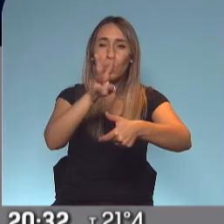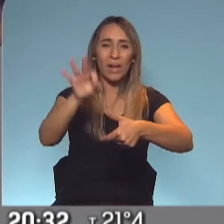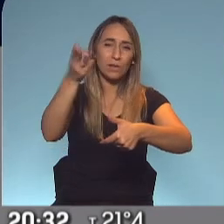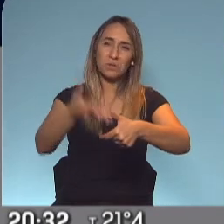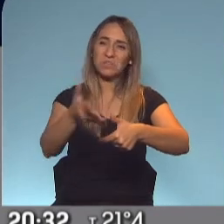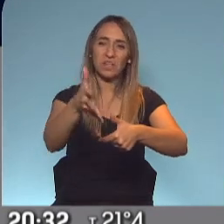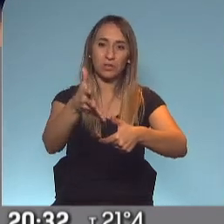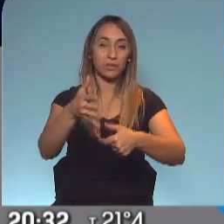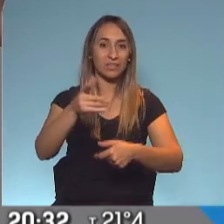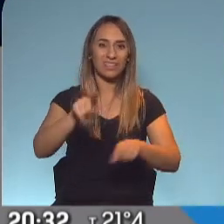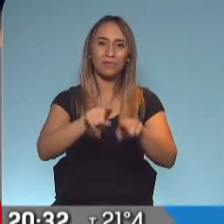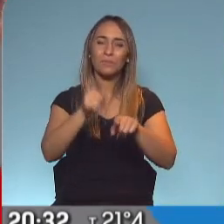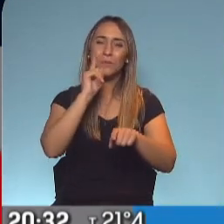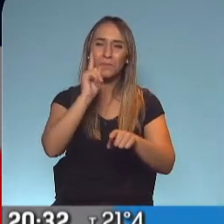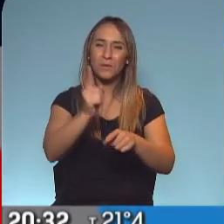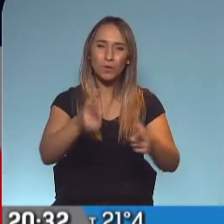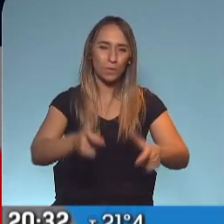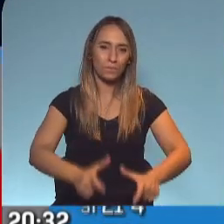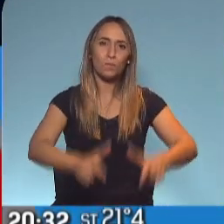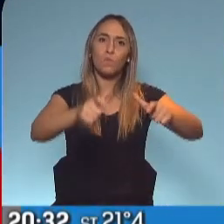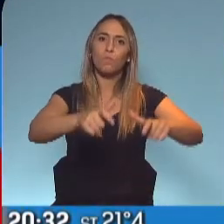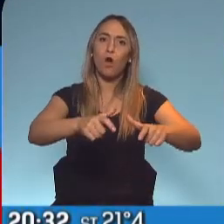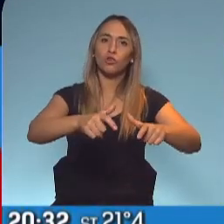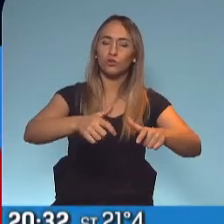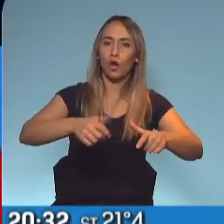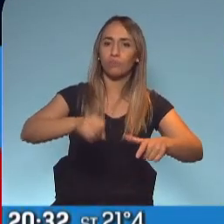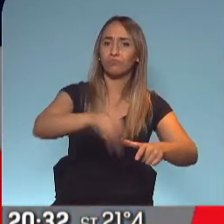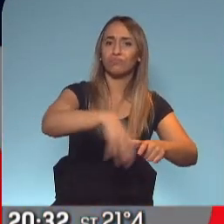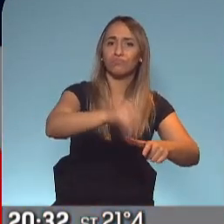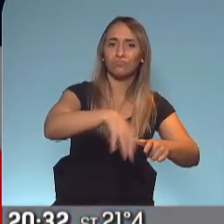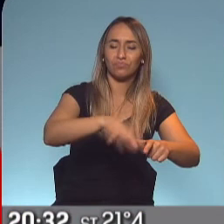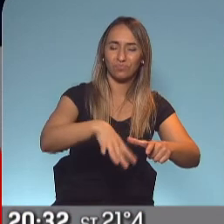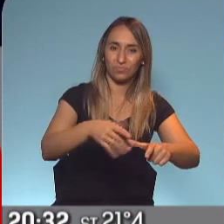tienen el pozo, como decía, el pozo ciego, el pozo negro. Y a la vez hay